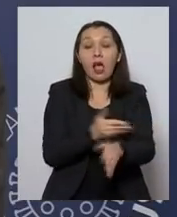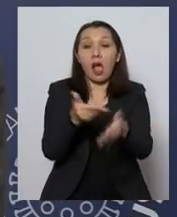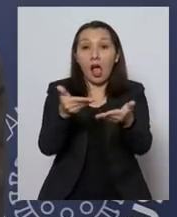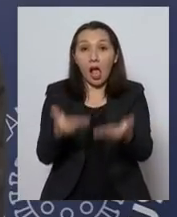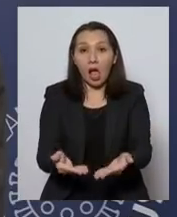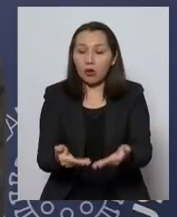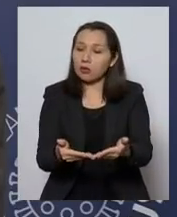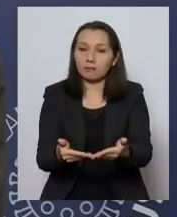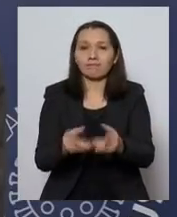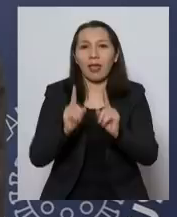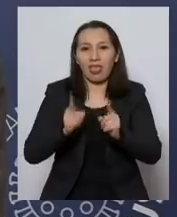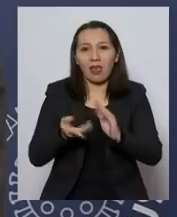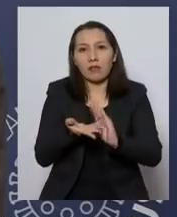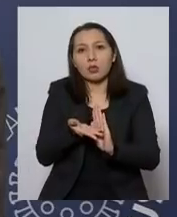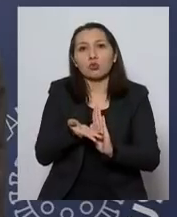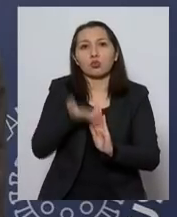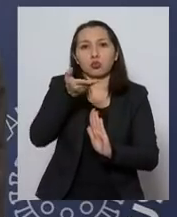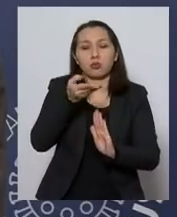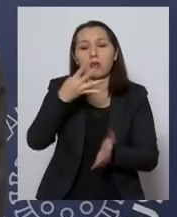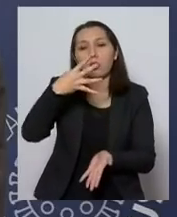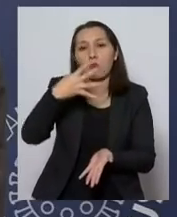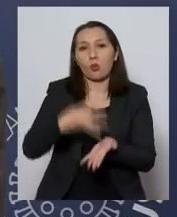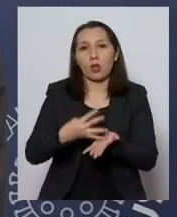ha subido a